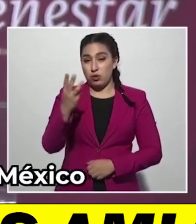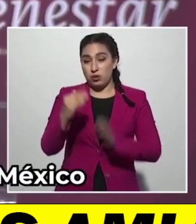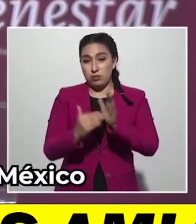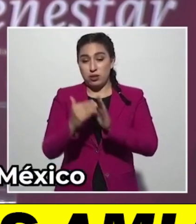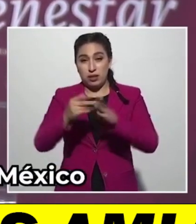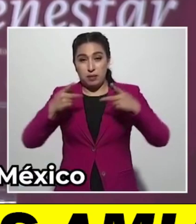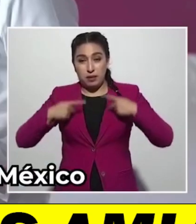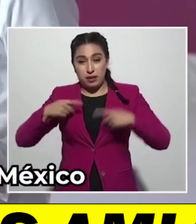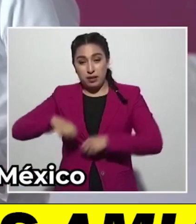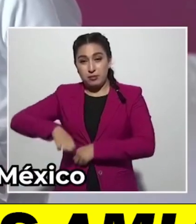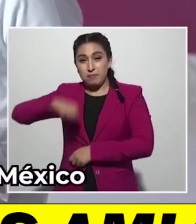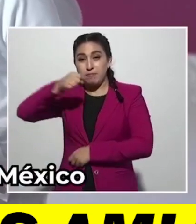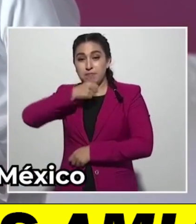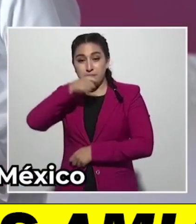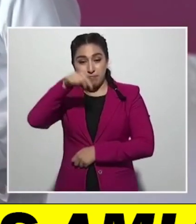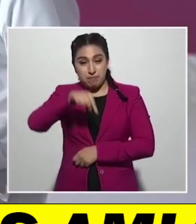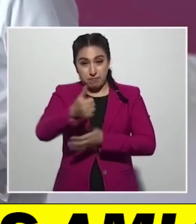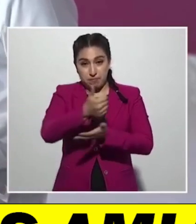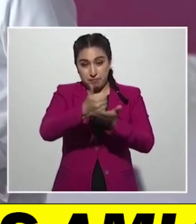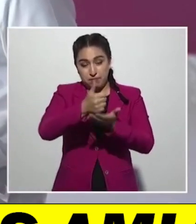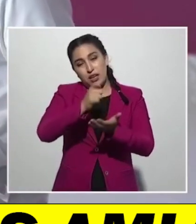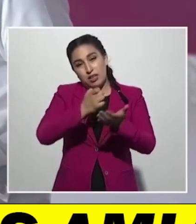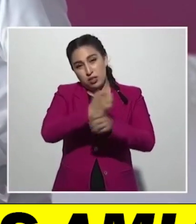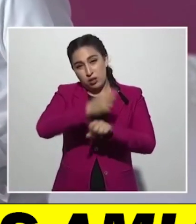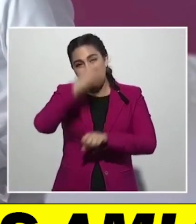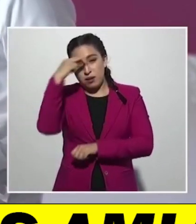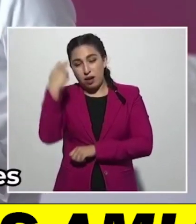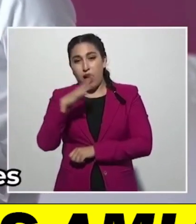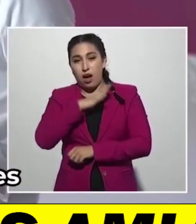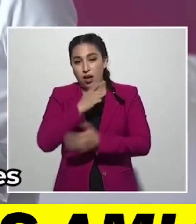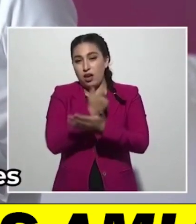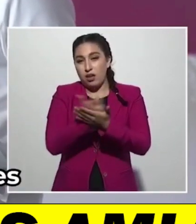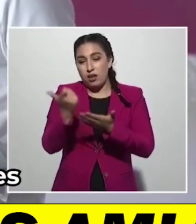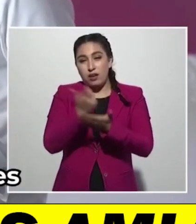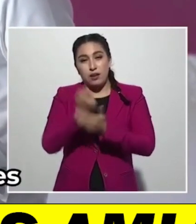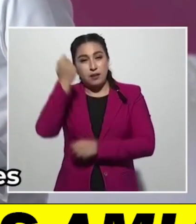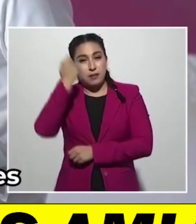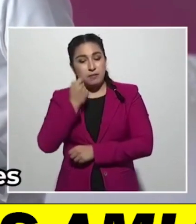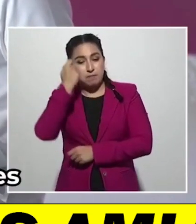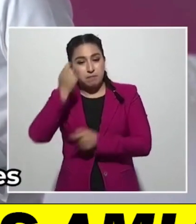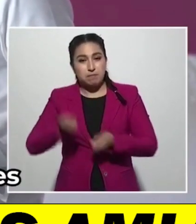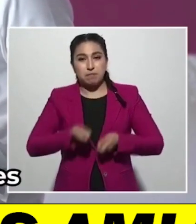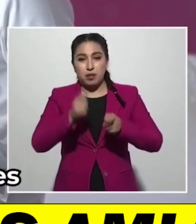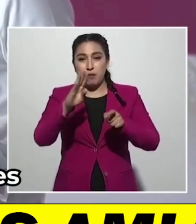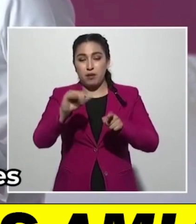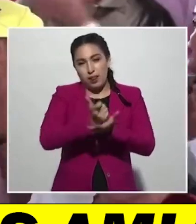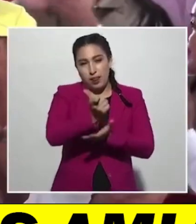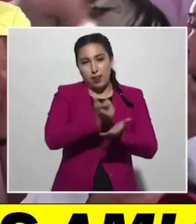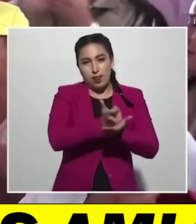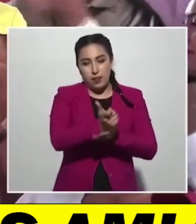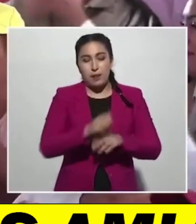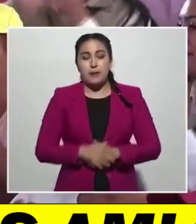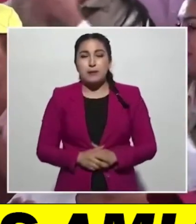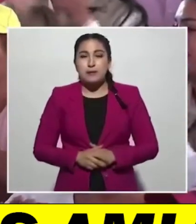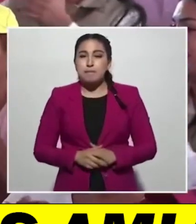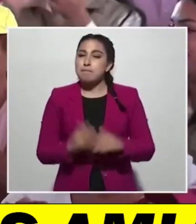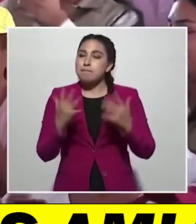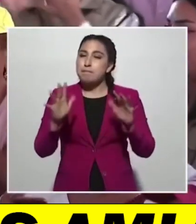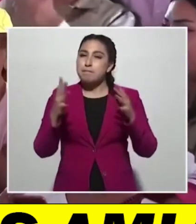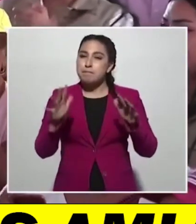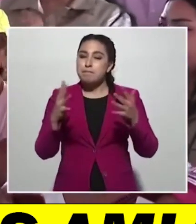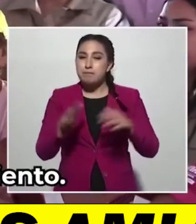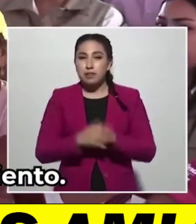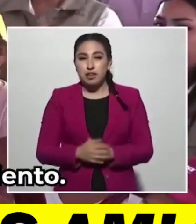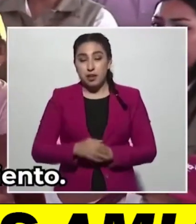adultos mayores del Estado de México reciben una pensión de 4.800 pesos bimestrales y que para el próximo